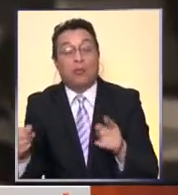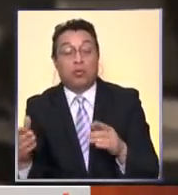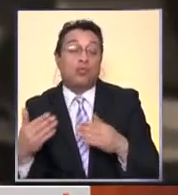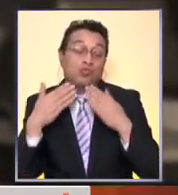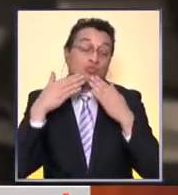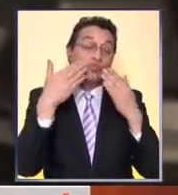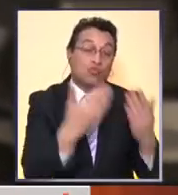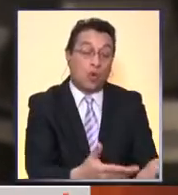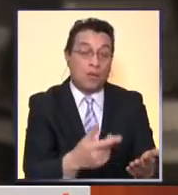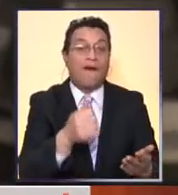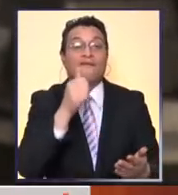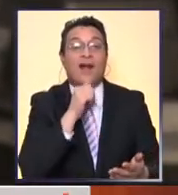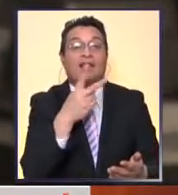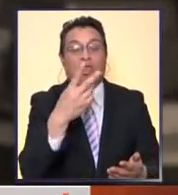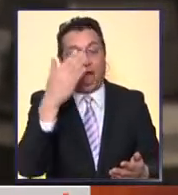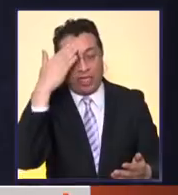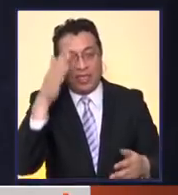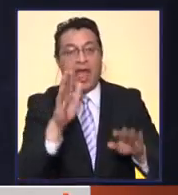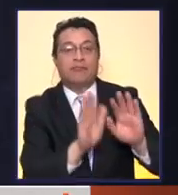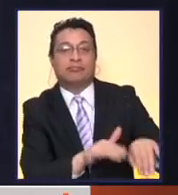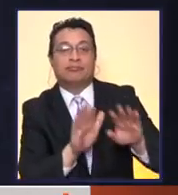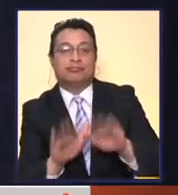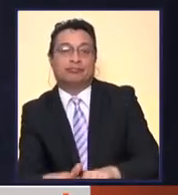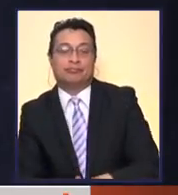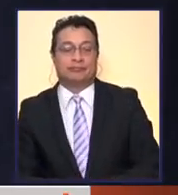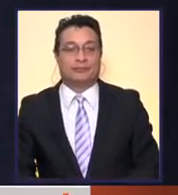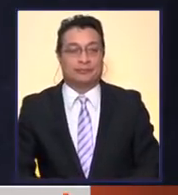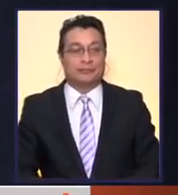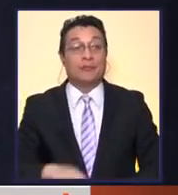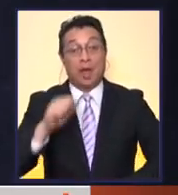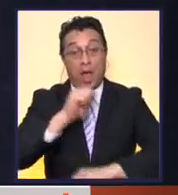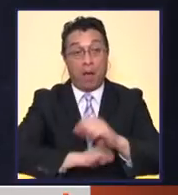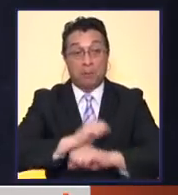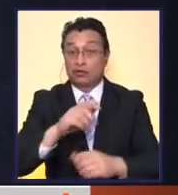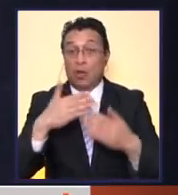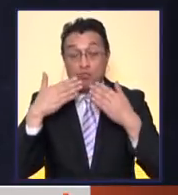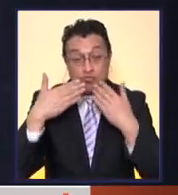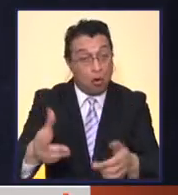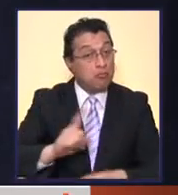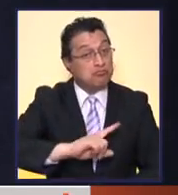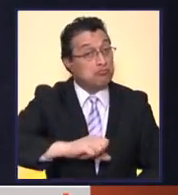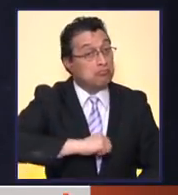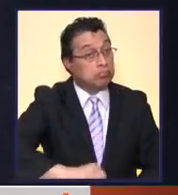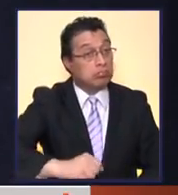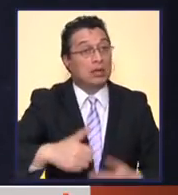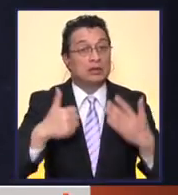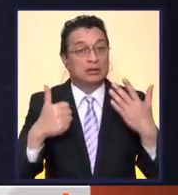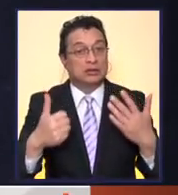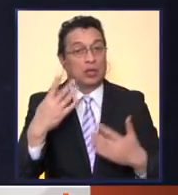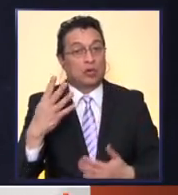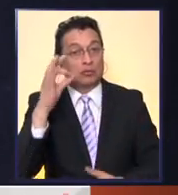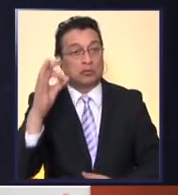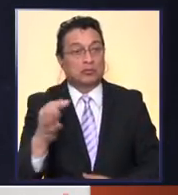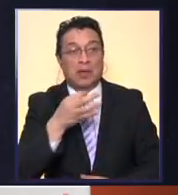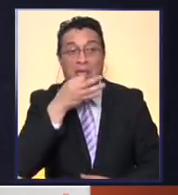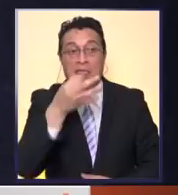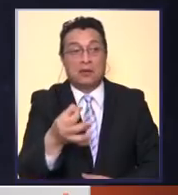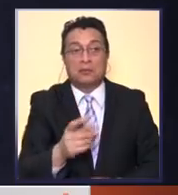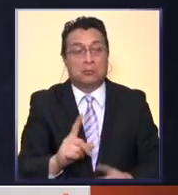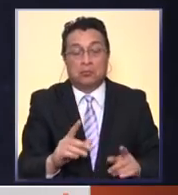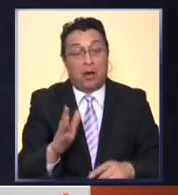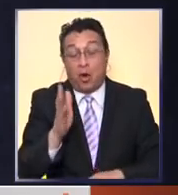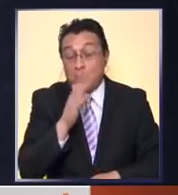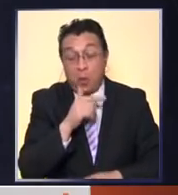compensan por la falta de esas horas de esos 2 días. De las empresas que no dará estos días, el 64% indicó que no tiene ninguna